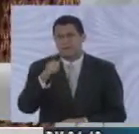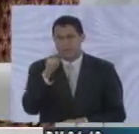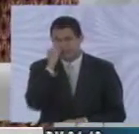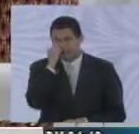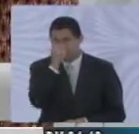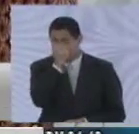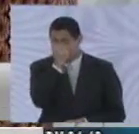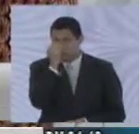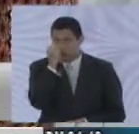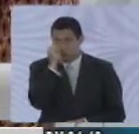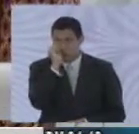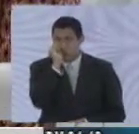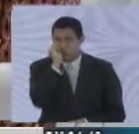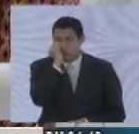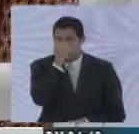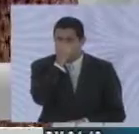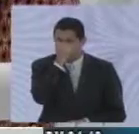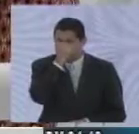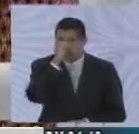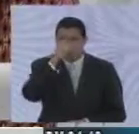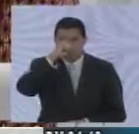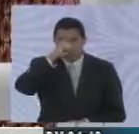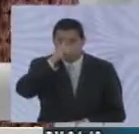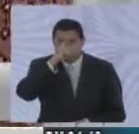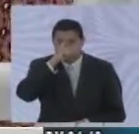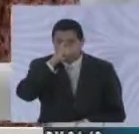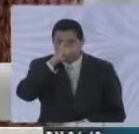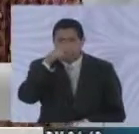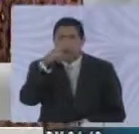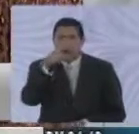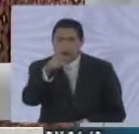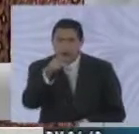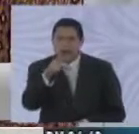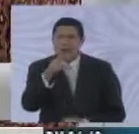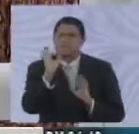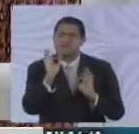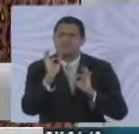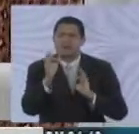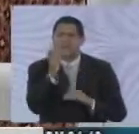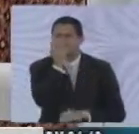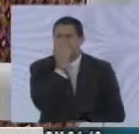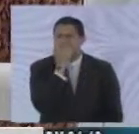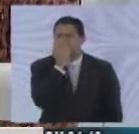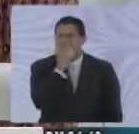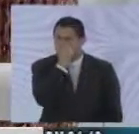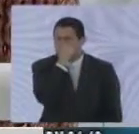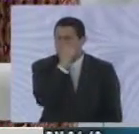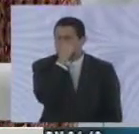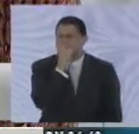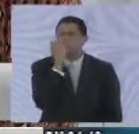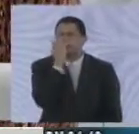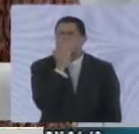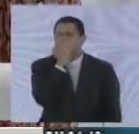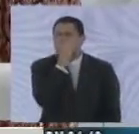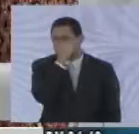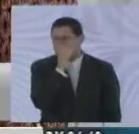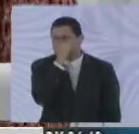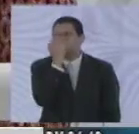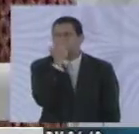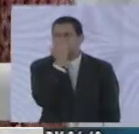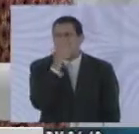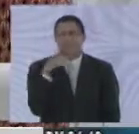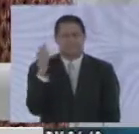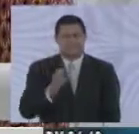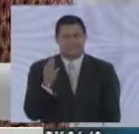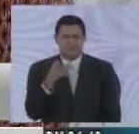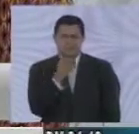forma un surco a nivel de la parte superior de la nariz, que es típico del paciente alérgico, que además tiene prurito, que es la picazón, y cursa por